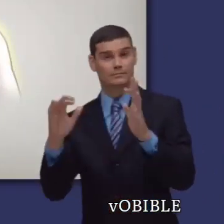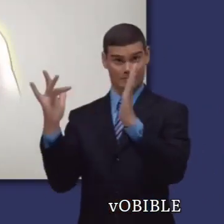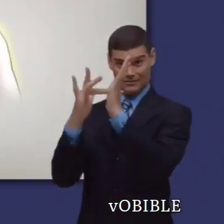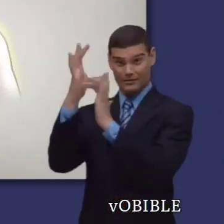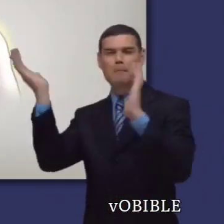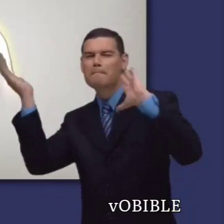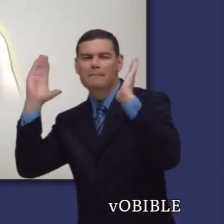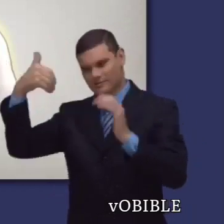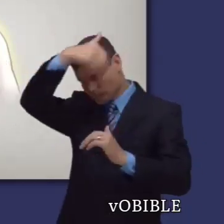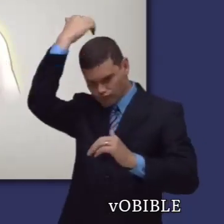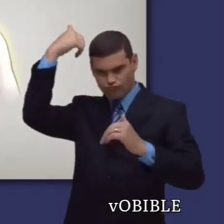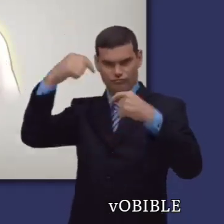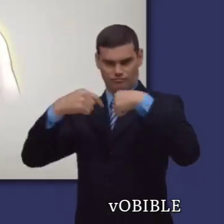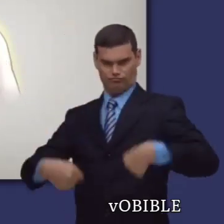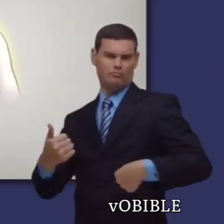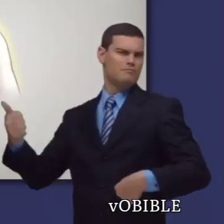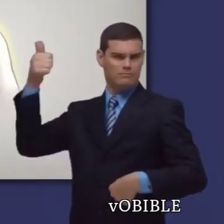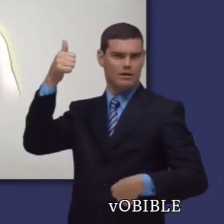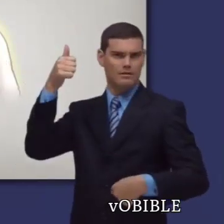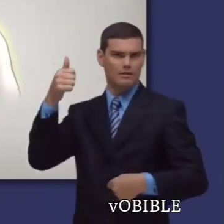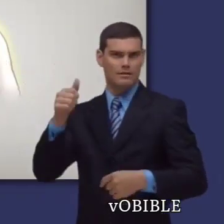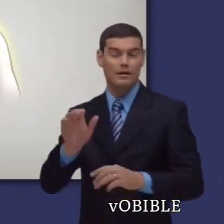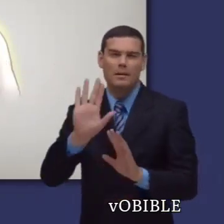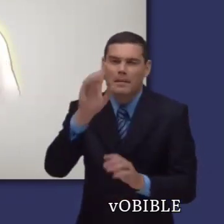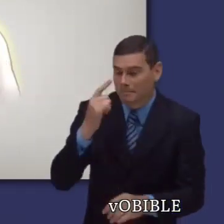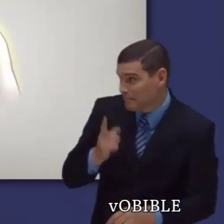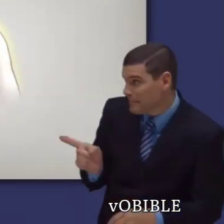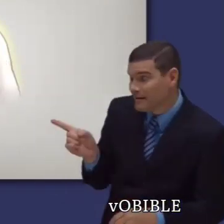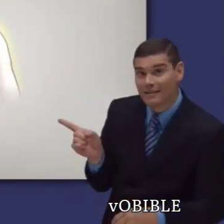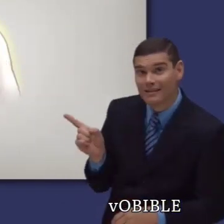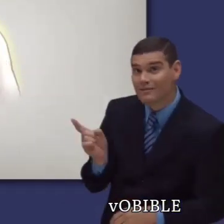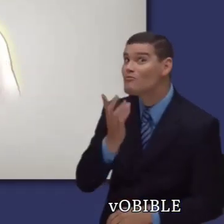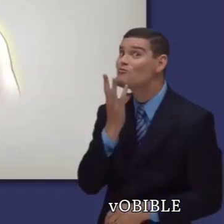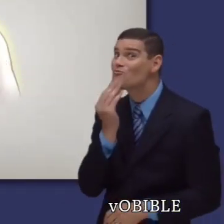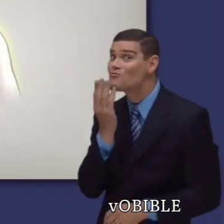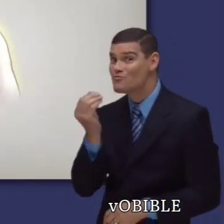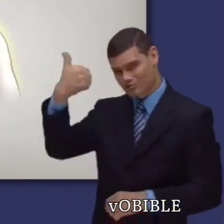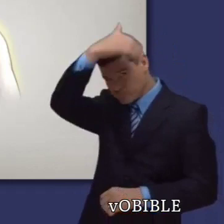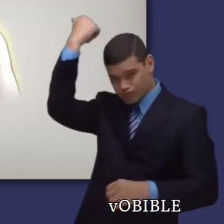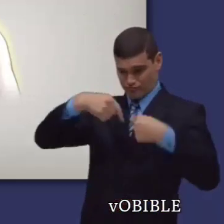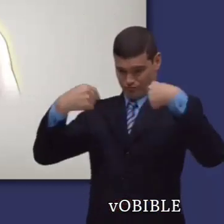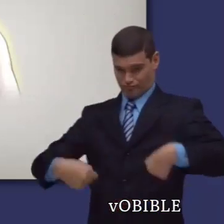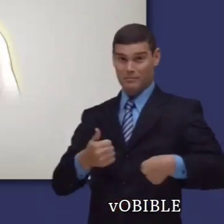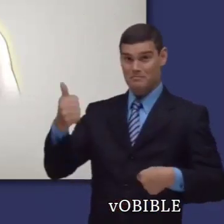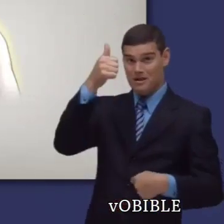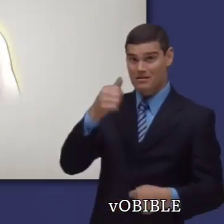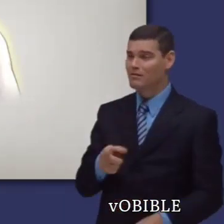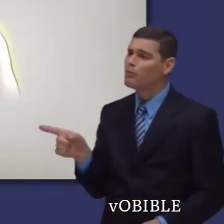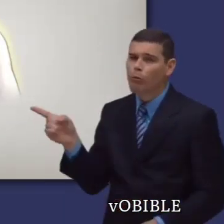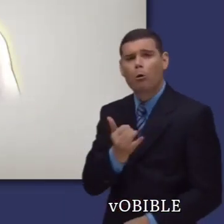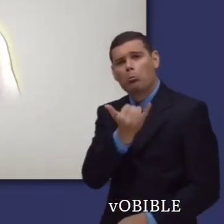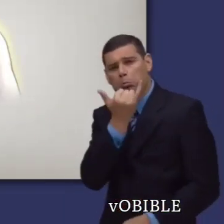explican que Jesús, el sumo sacerdote celestial, es muy superior a los sumos sacerdotes judíos que servían en el templo.